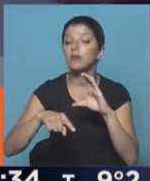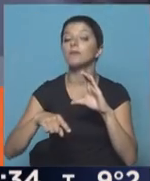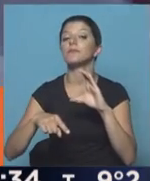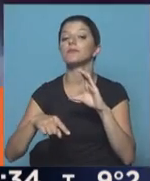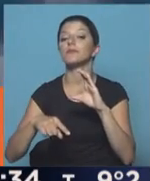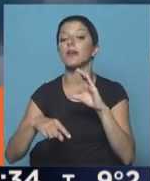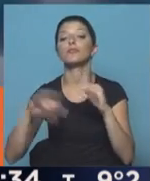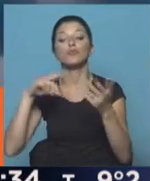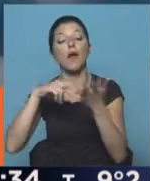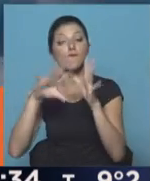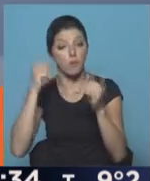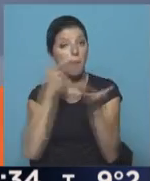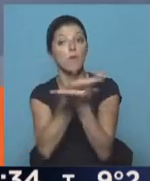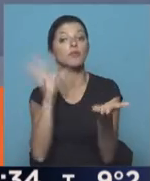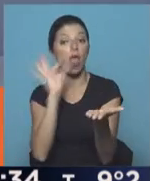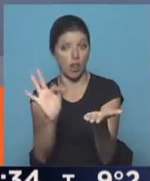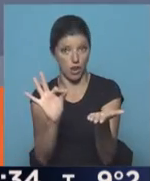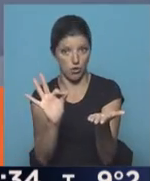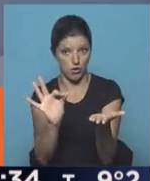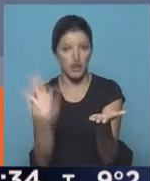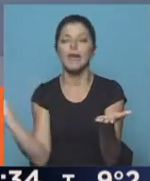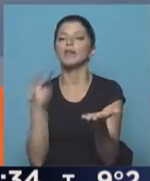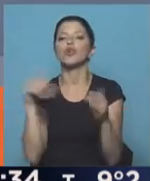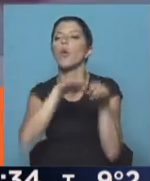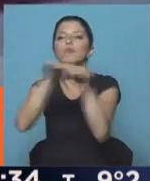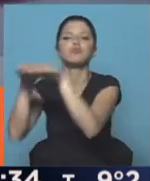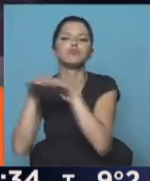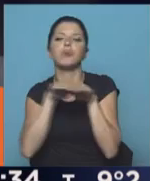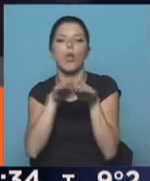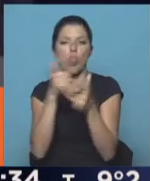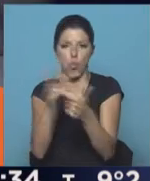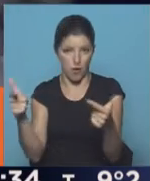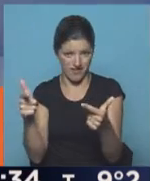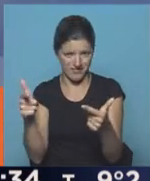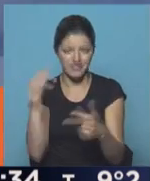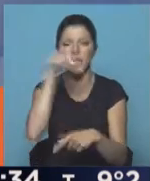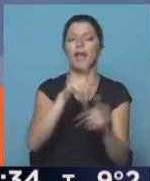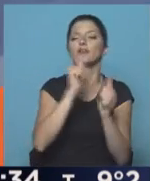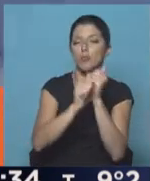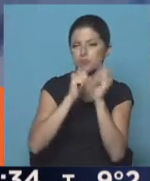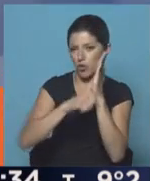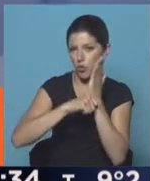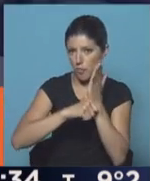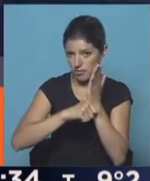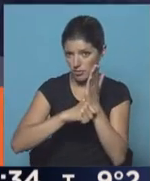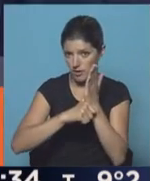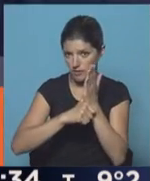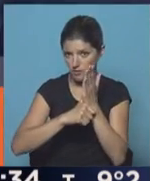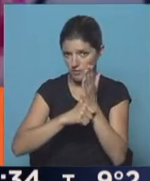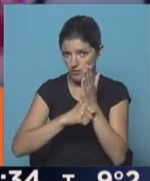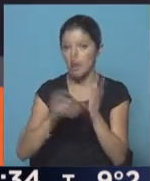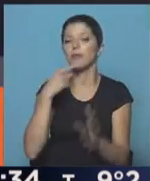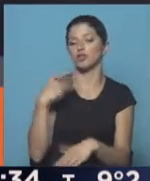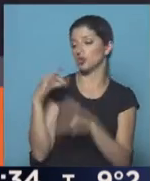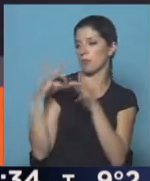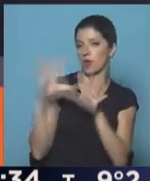plantar una mirada y que no existe la neutralidad no puede existir en el cine documental ese espacio para decir solo tengo